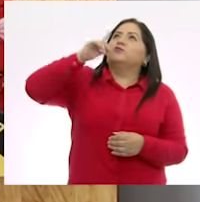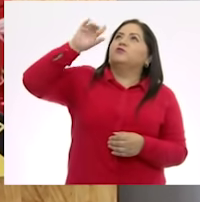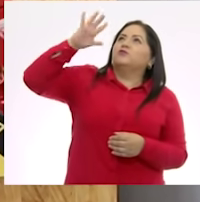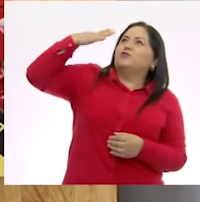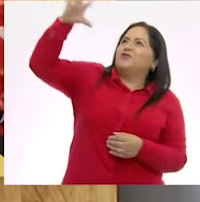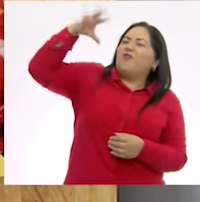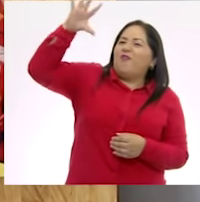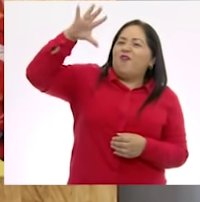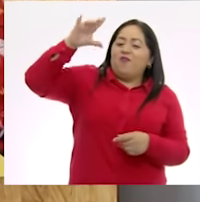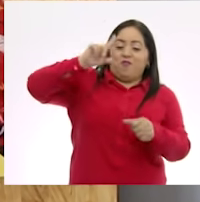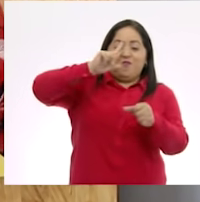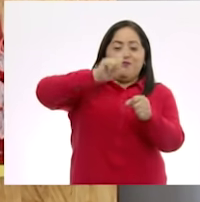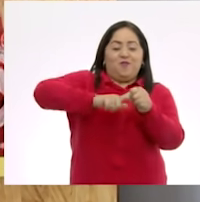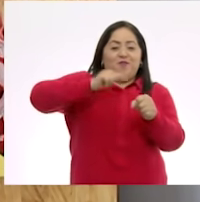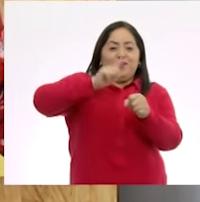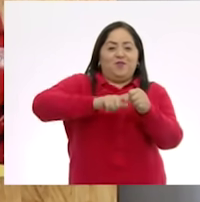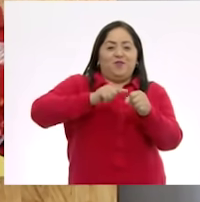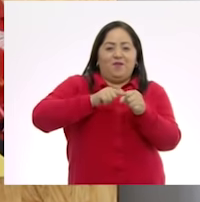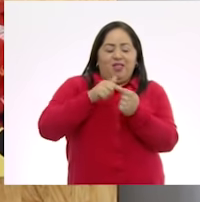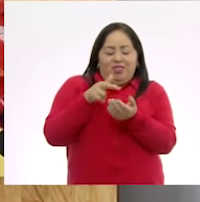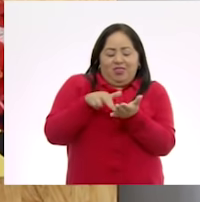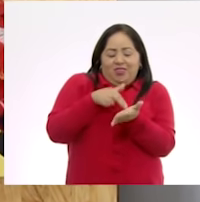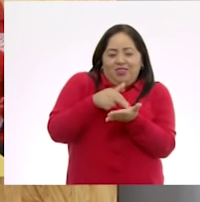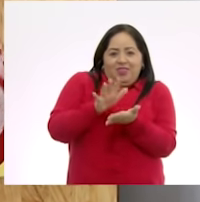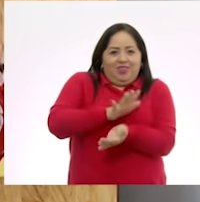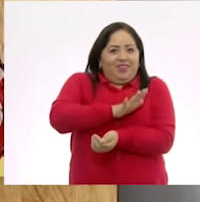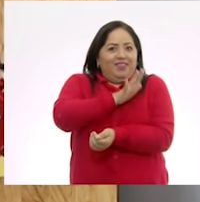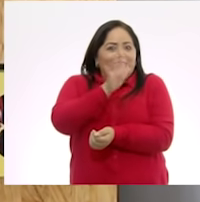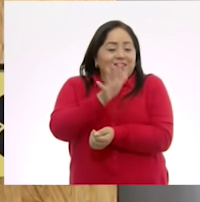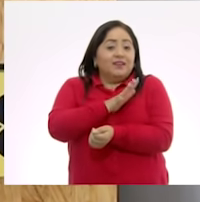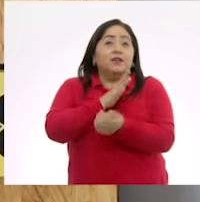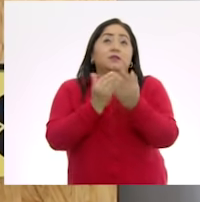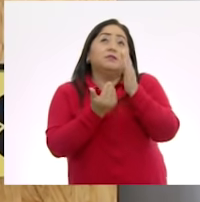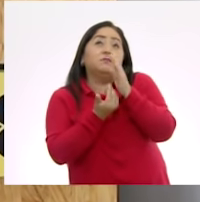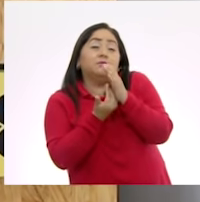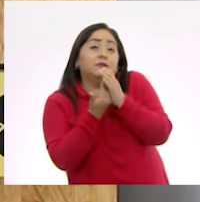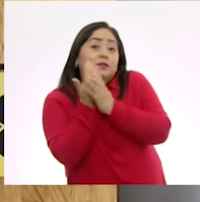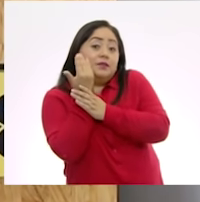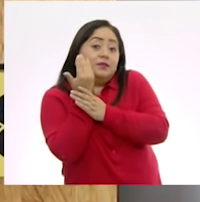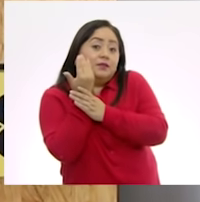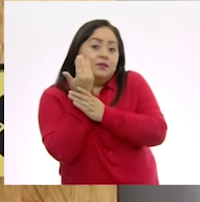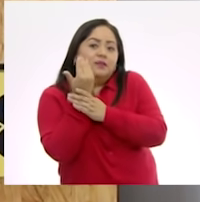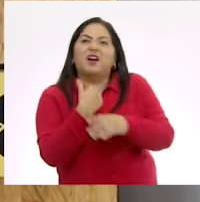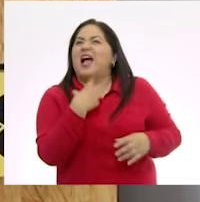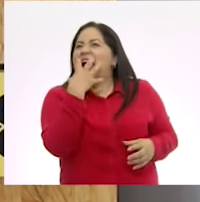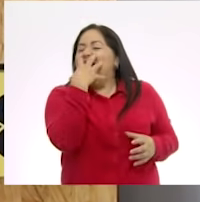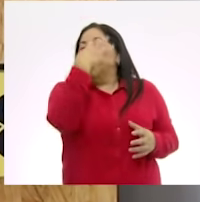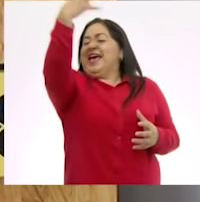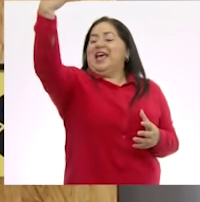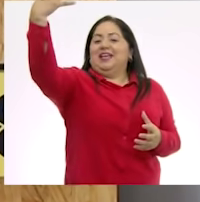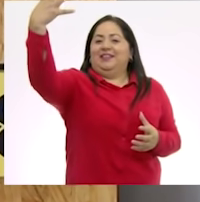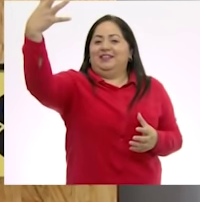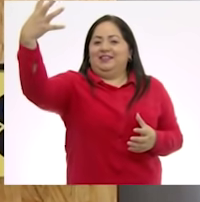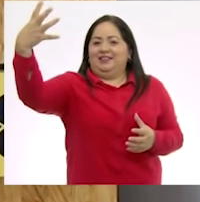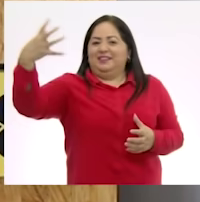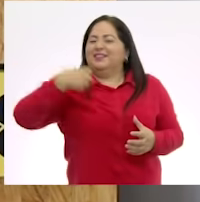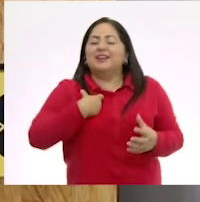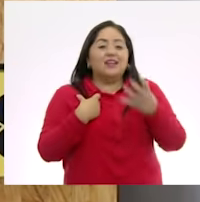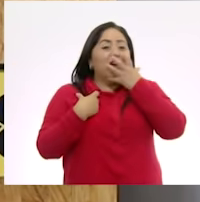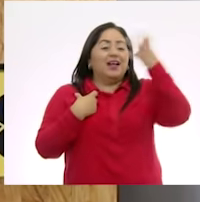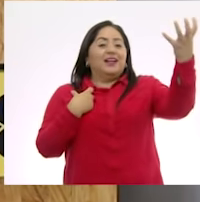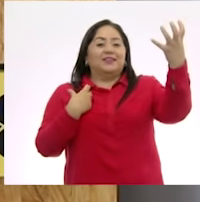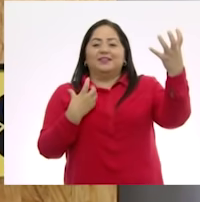sol, color güerito. Y en las mañanas, ¡grito!